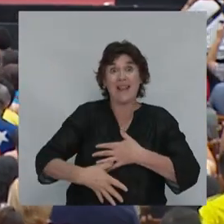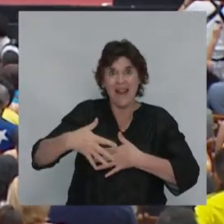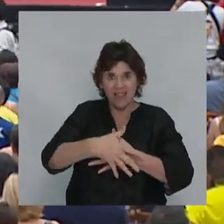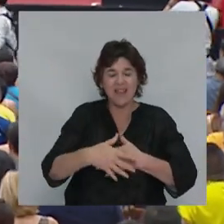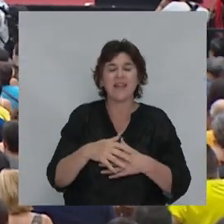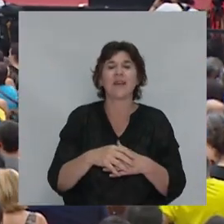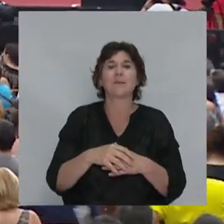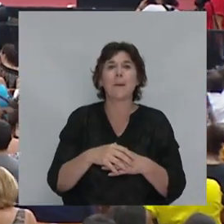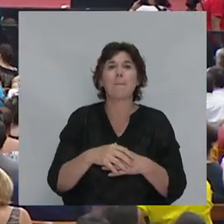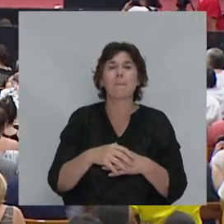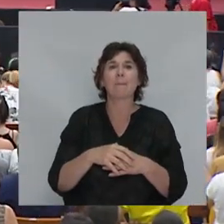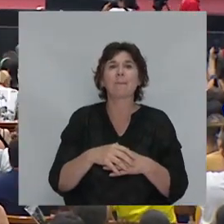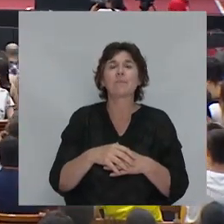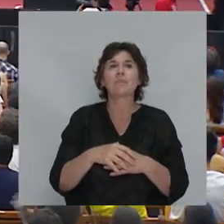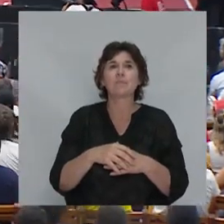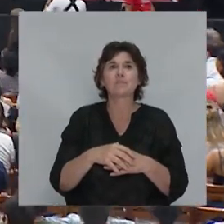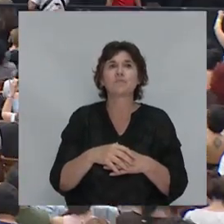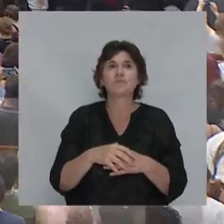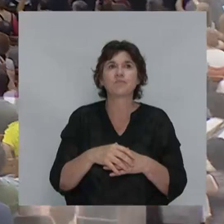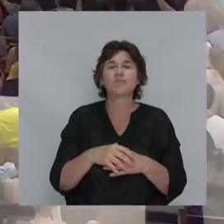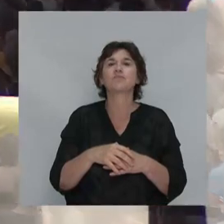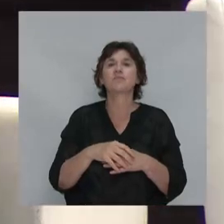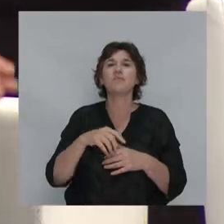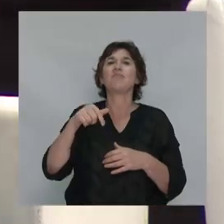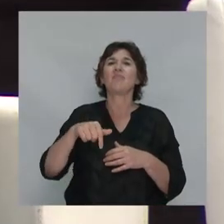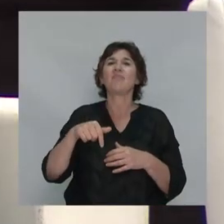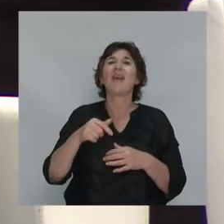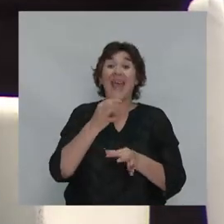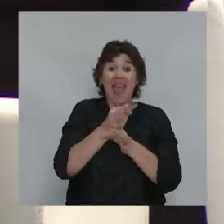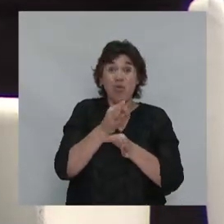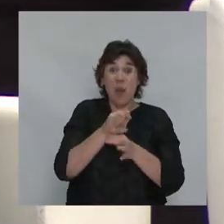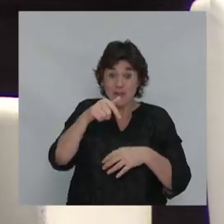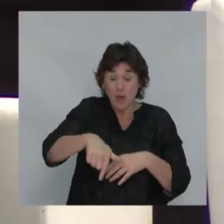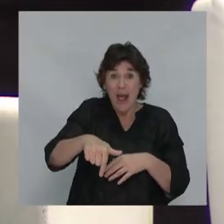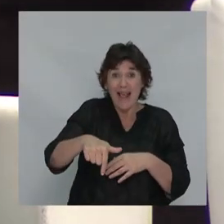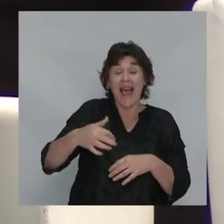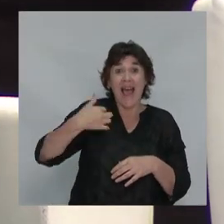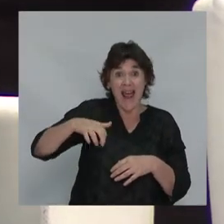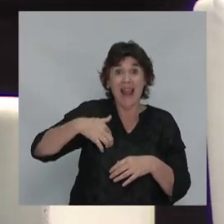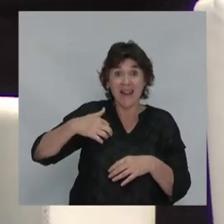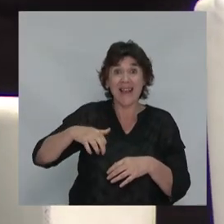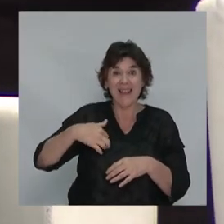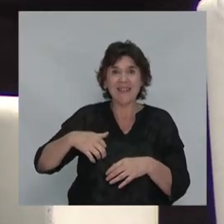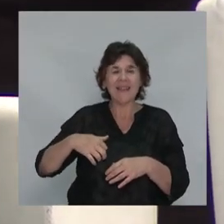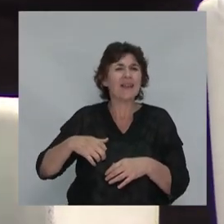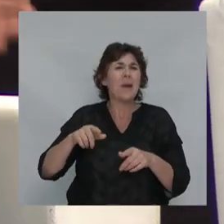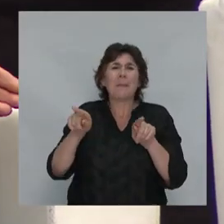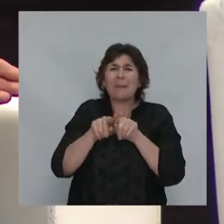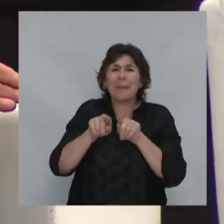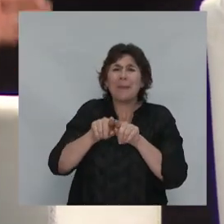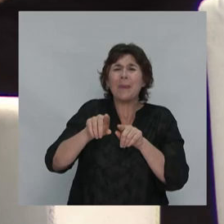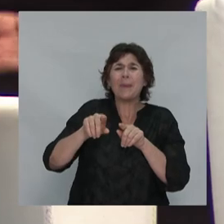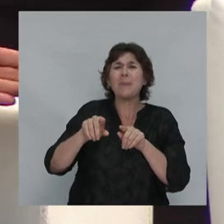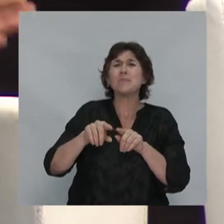claramente lo que se está aplicando en educación en Argentina está calcado en